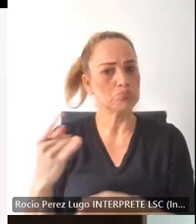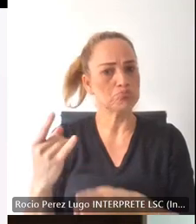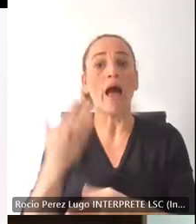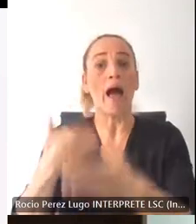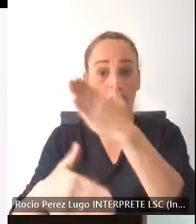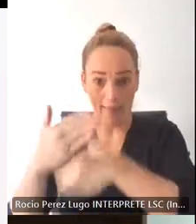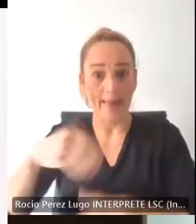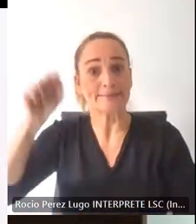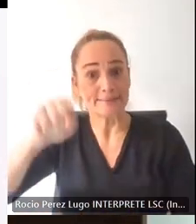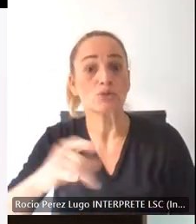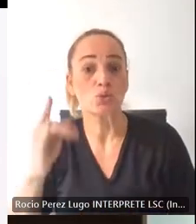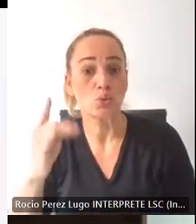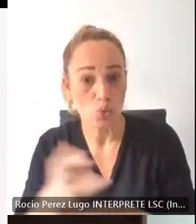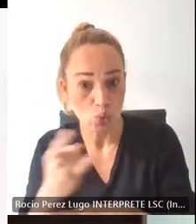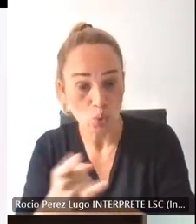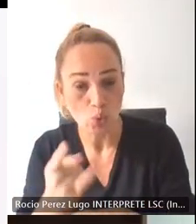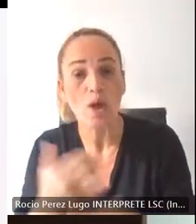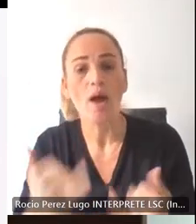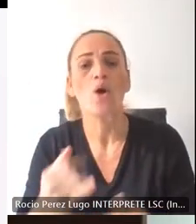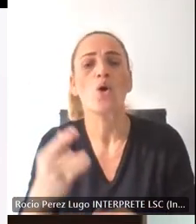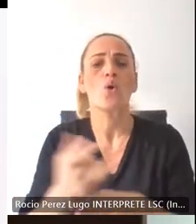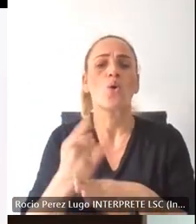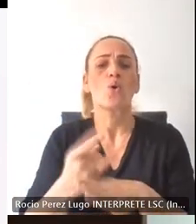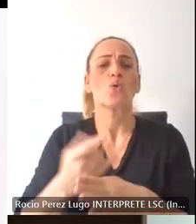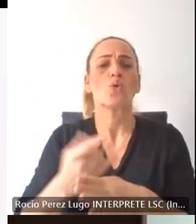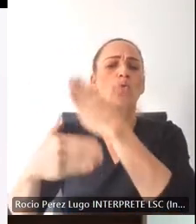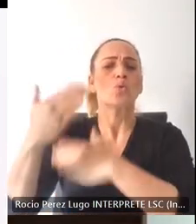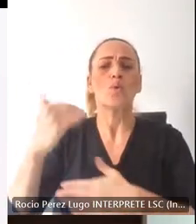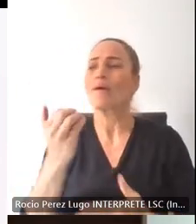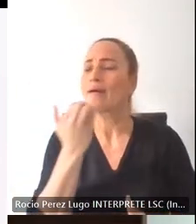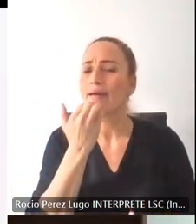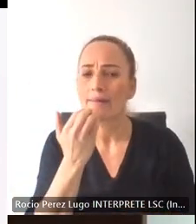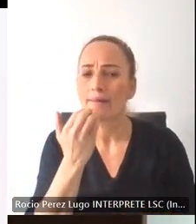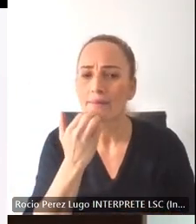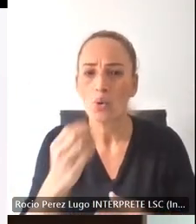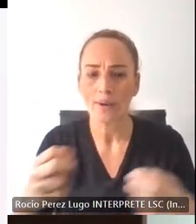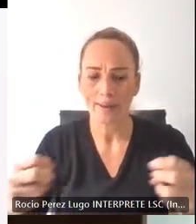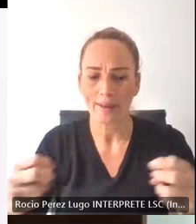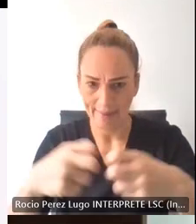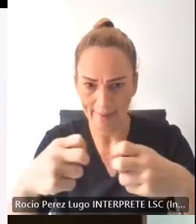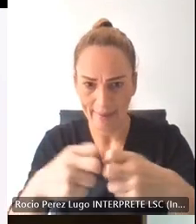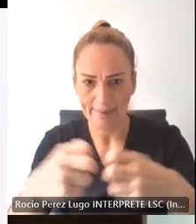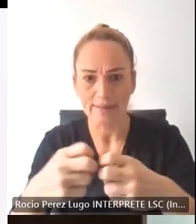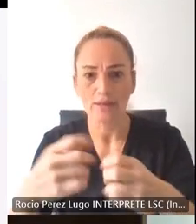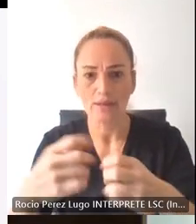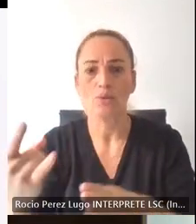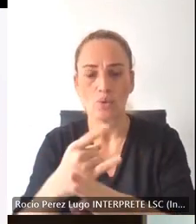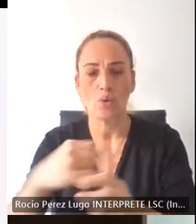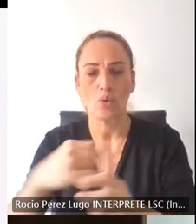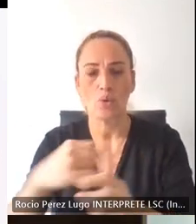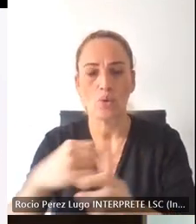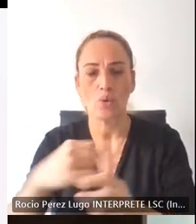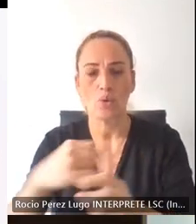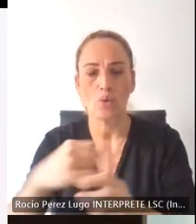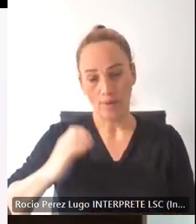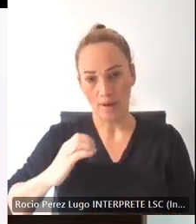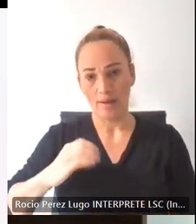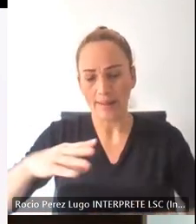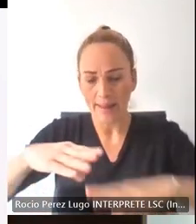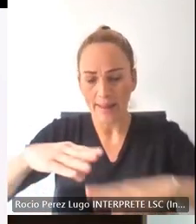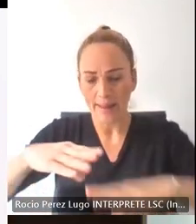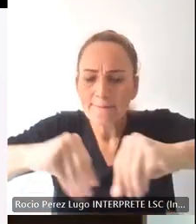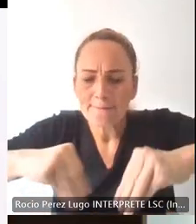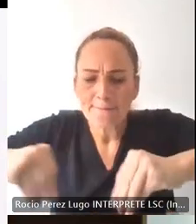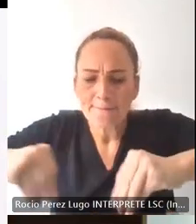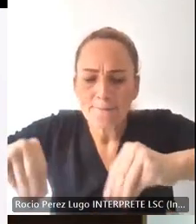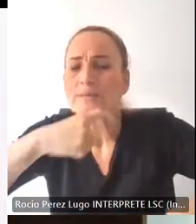antes, es un extintor que se utilizaba especialmente donde había equipos eléctricos, pero tiene la característica que es un polvo químico seco